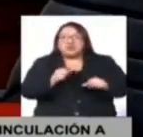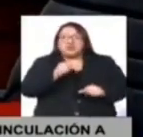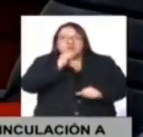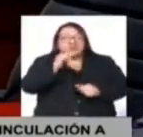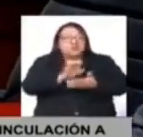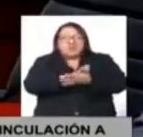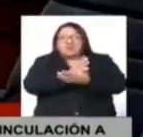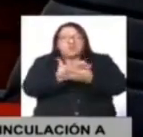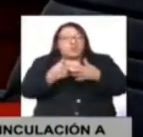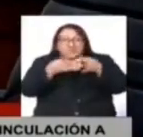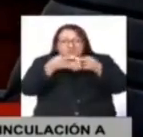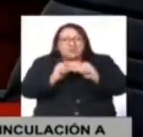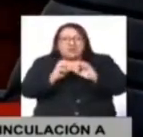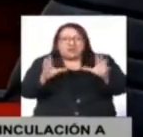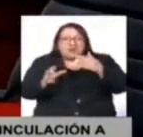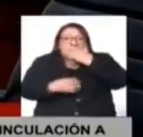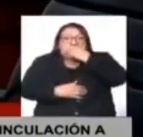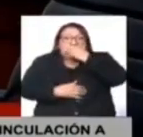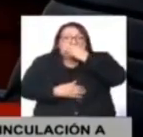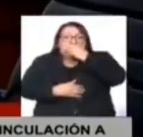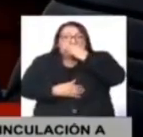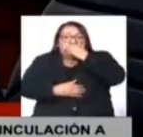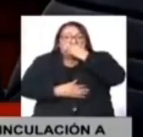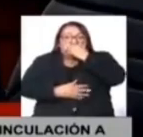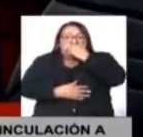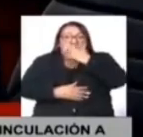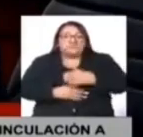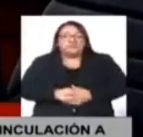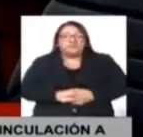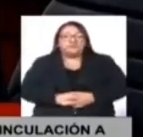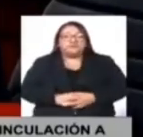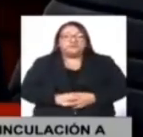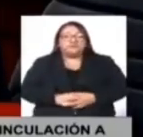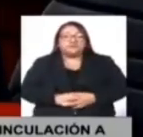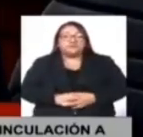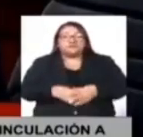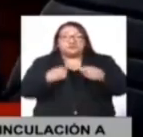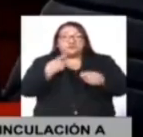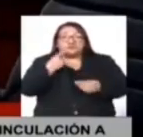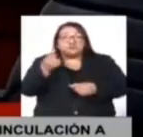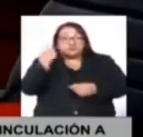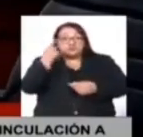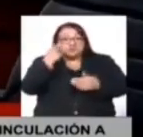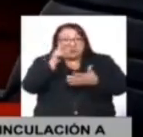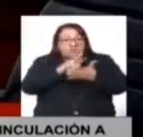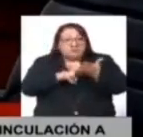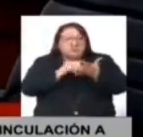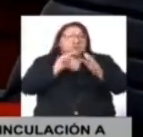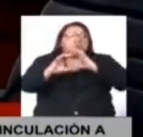cuidando los intereses de la nación. Invocamos a los fiscales que están haciendo la investigación,